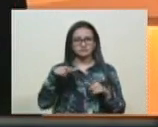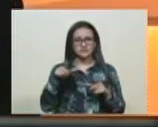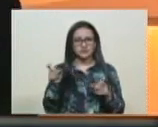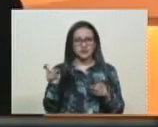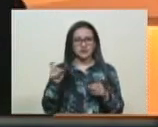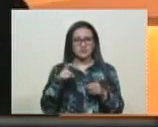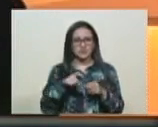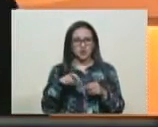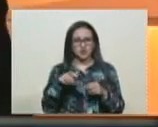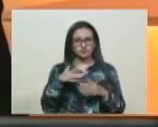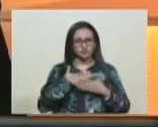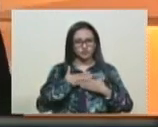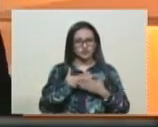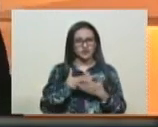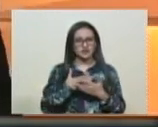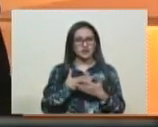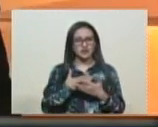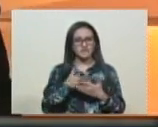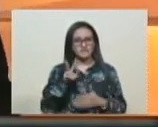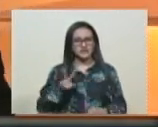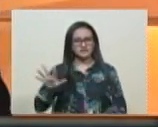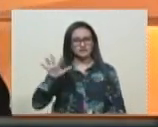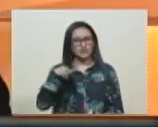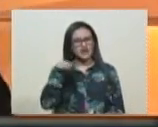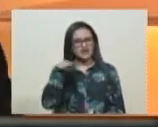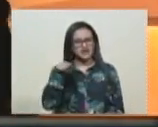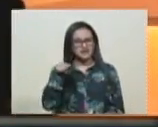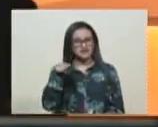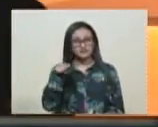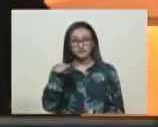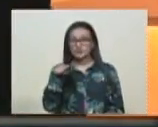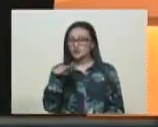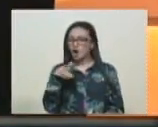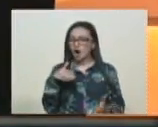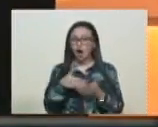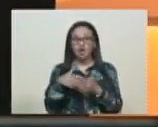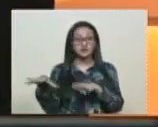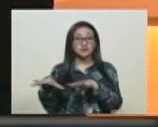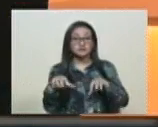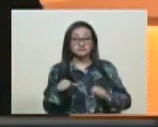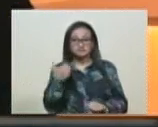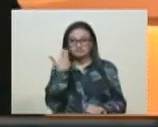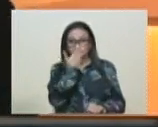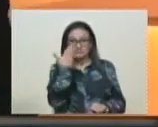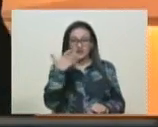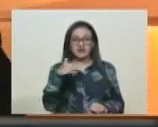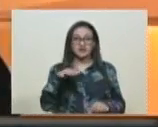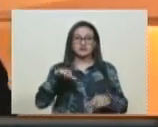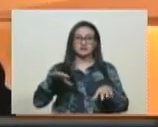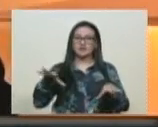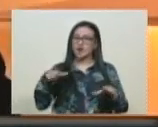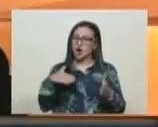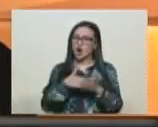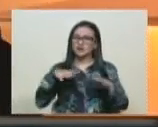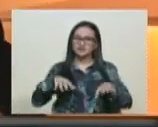Venezuela es un movimiento profundamente anticapitalista y profundamente